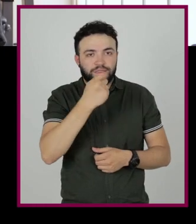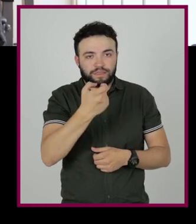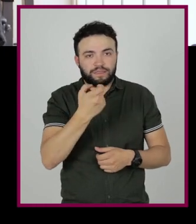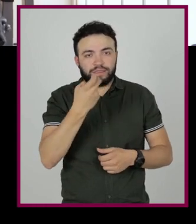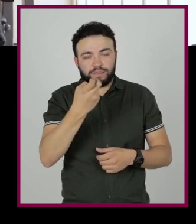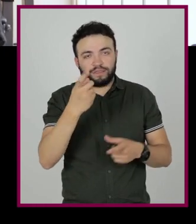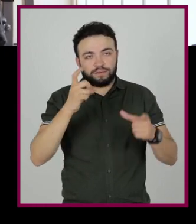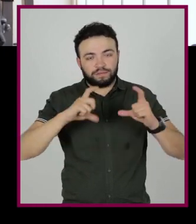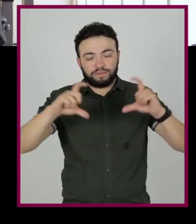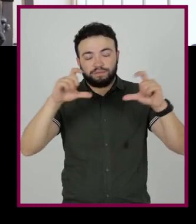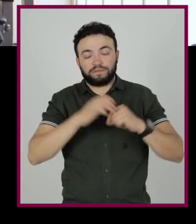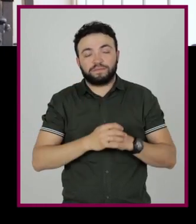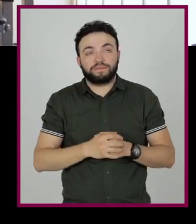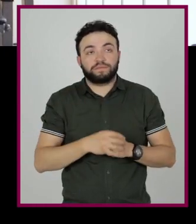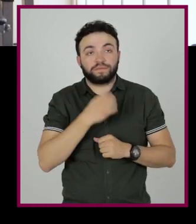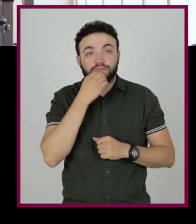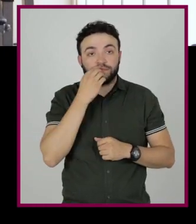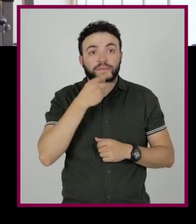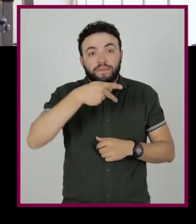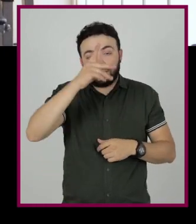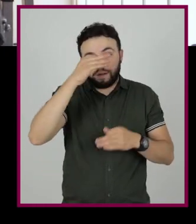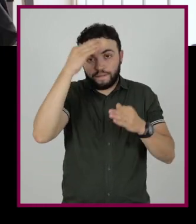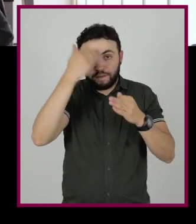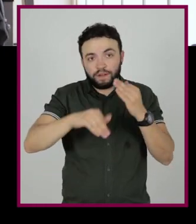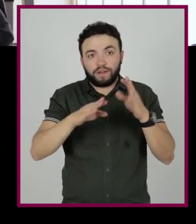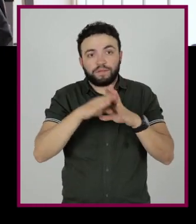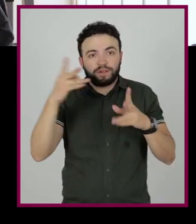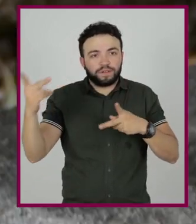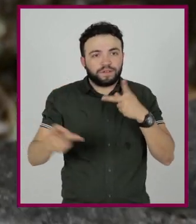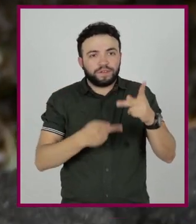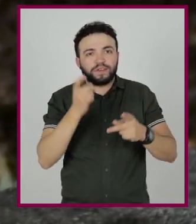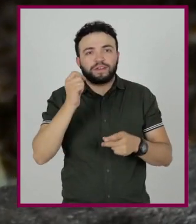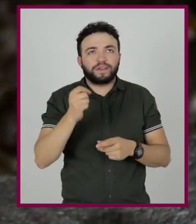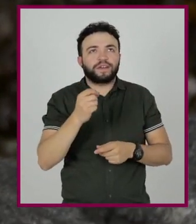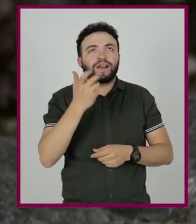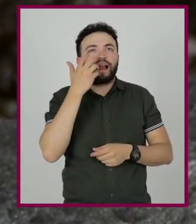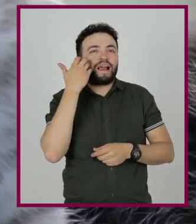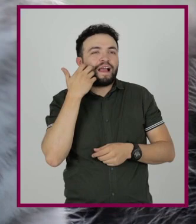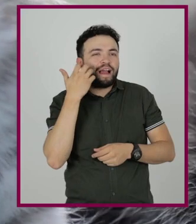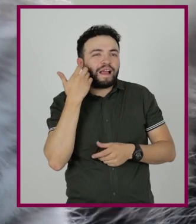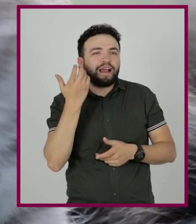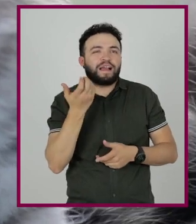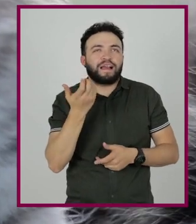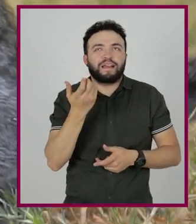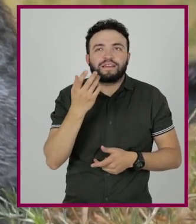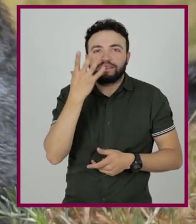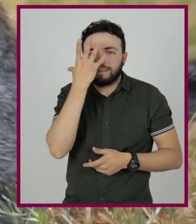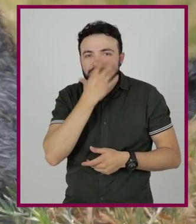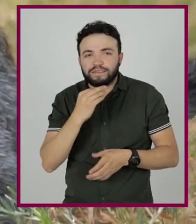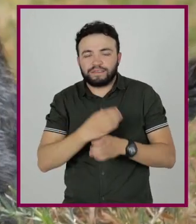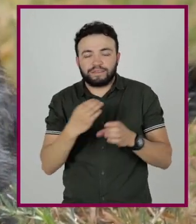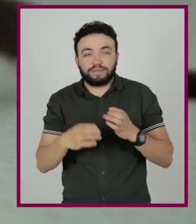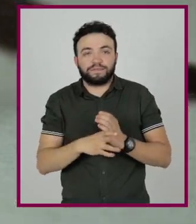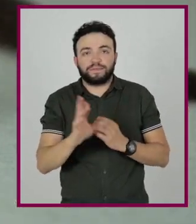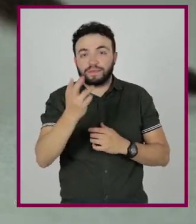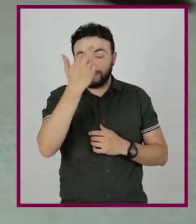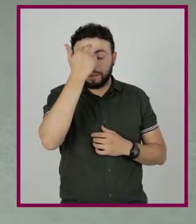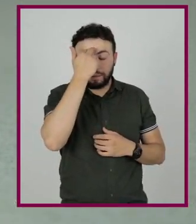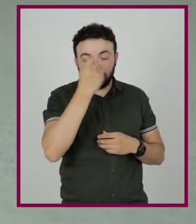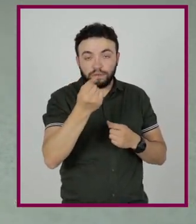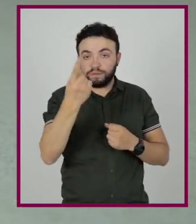este programa. Y que lo digas, sobre todo porque al final terminamos hablando de gatitos tiernos y súper